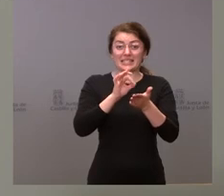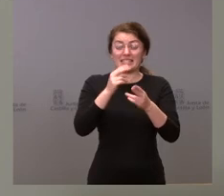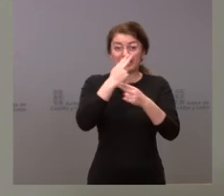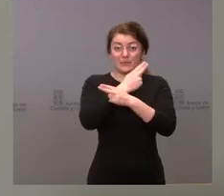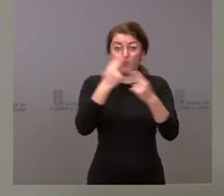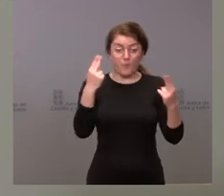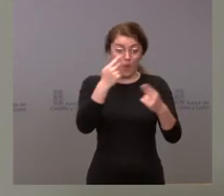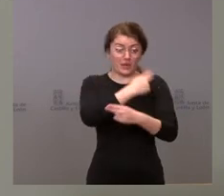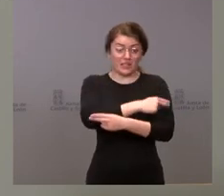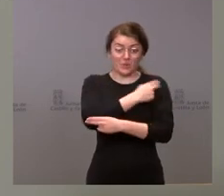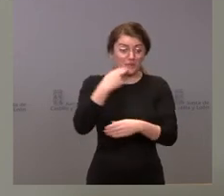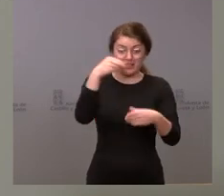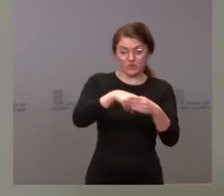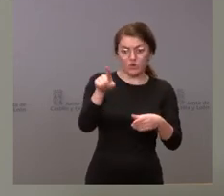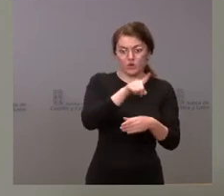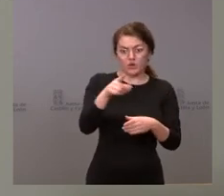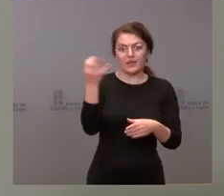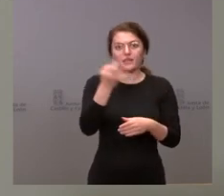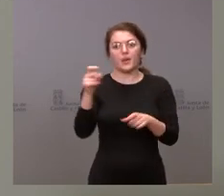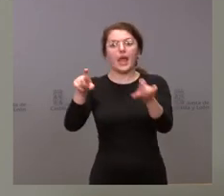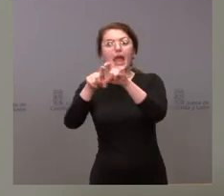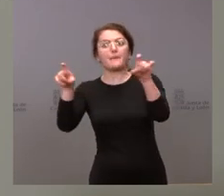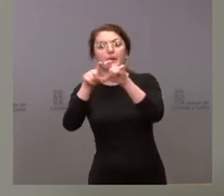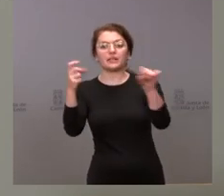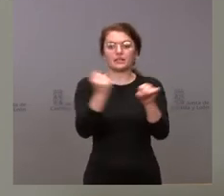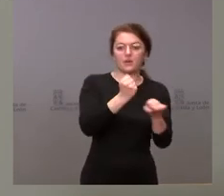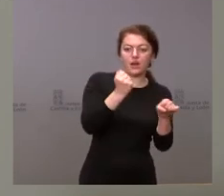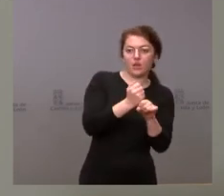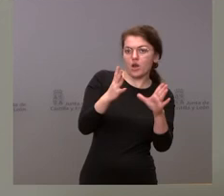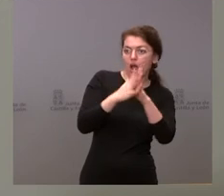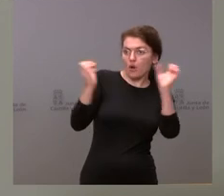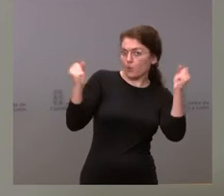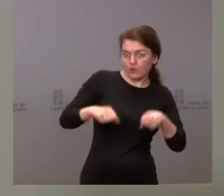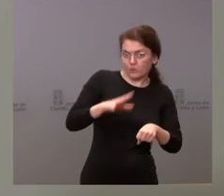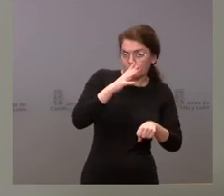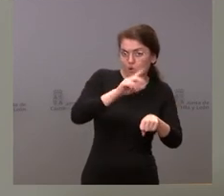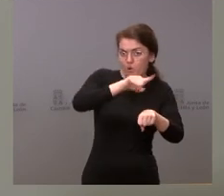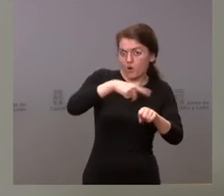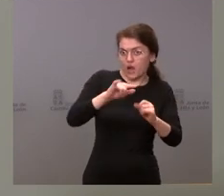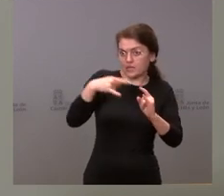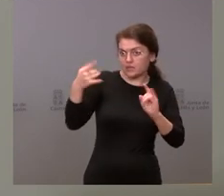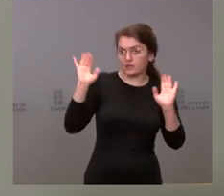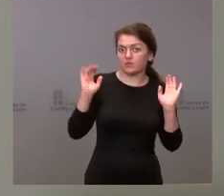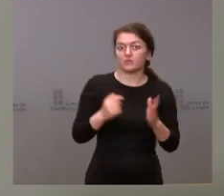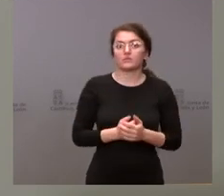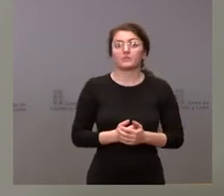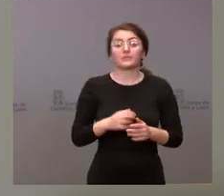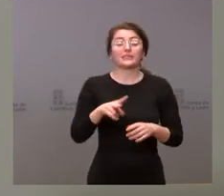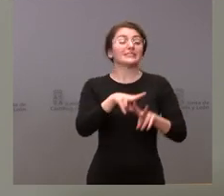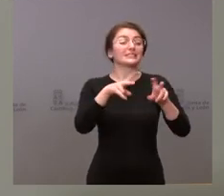de las horas extras entre entre la empresa y los trabajadores y el tema de las mascarillas de castilla y león pues siempre